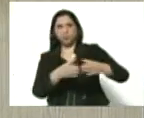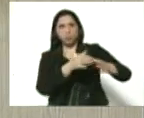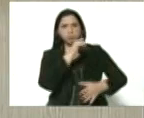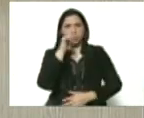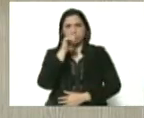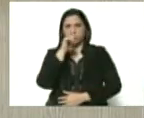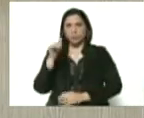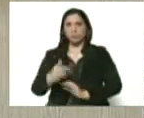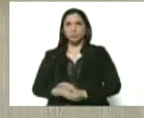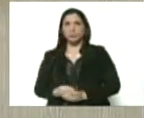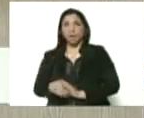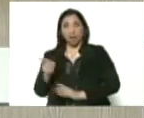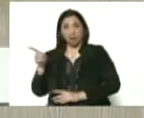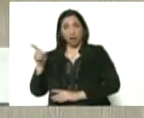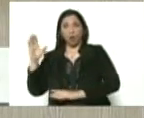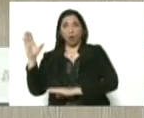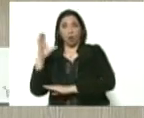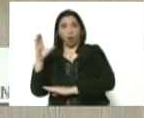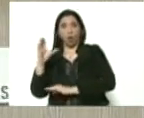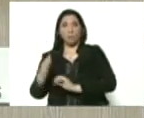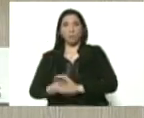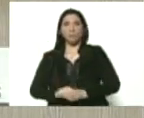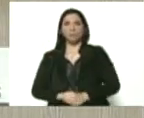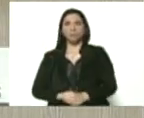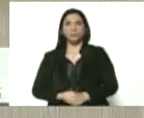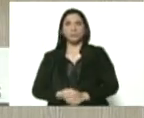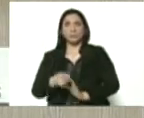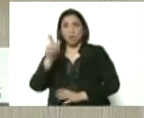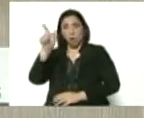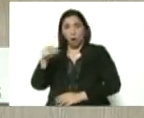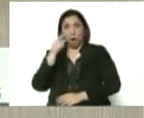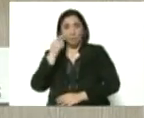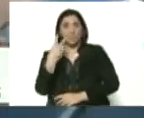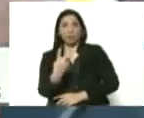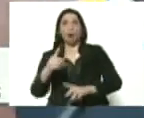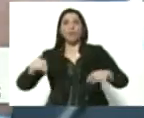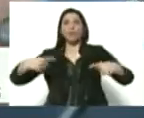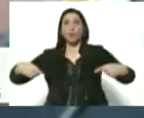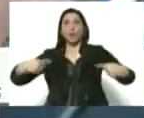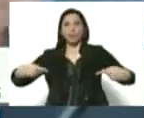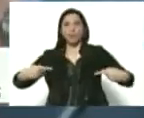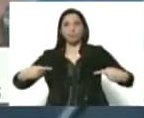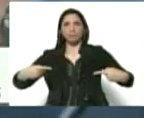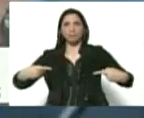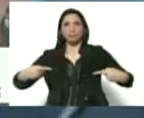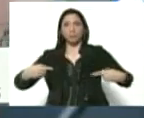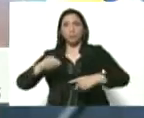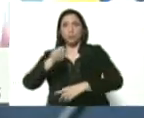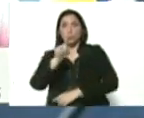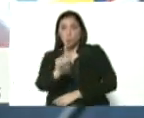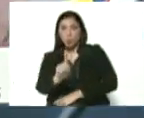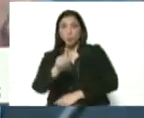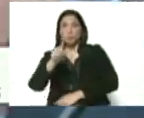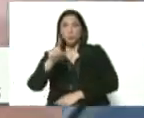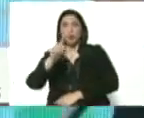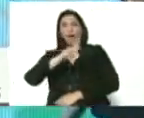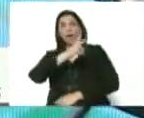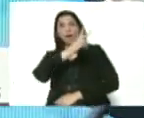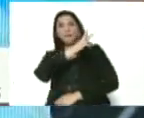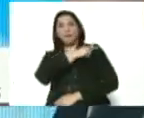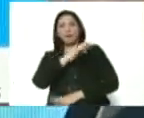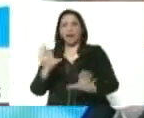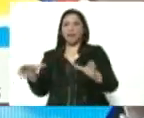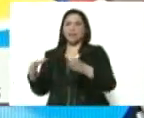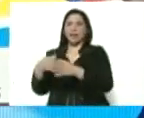narcotraficantes allá en Colombia. Y este señor Doble Rueda es uno de los jefes de los carteles que hacen